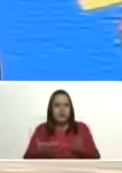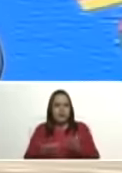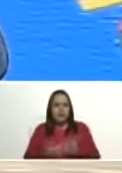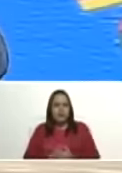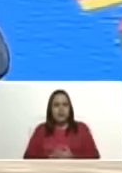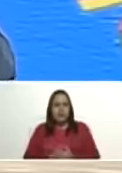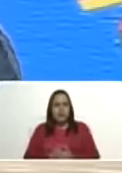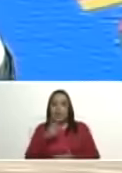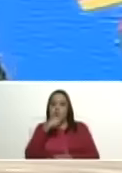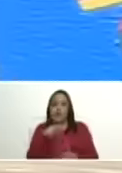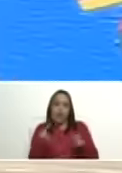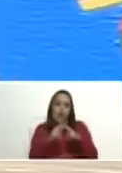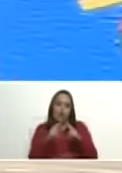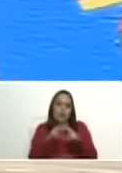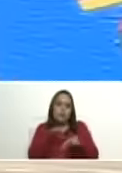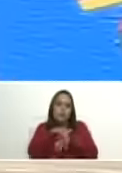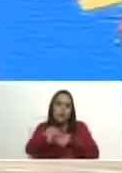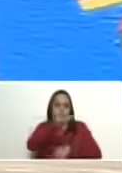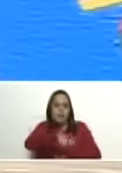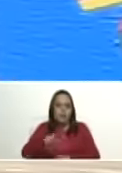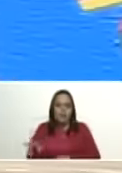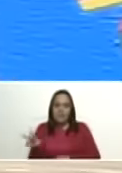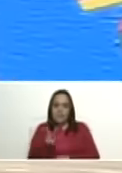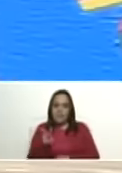poco conocido por los venezolanos y las venezolanas,